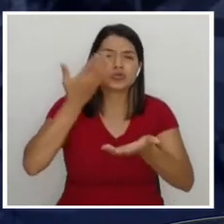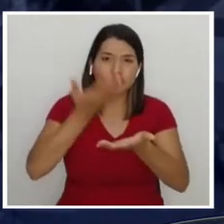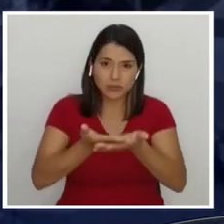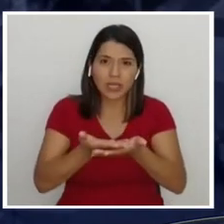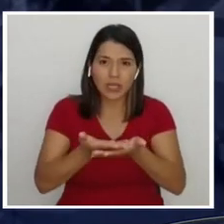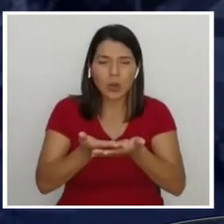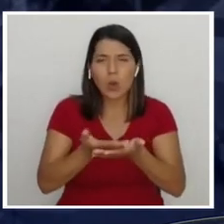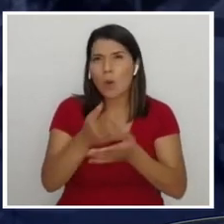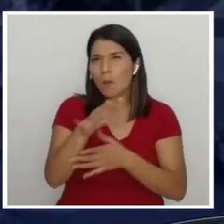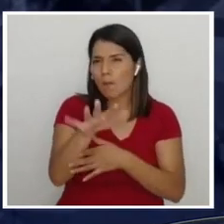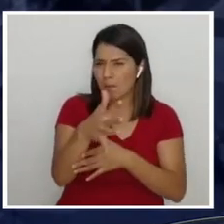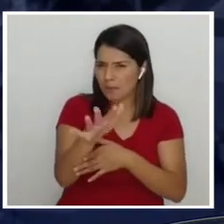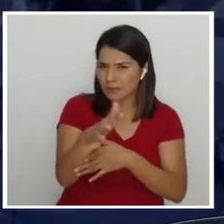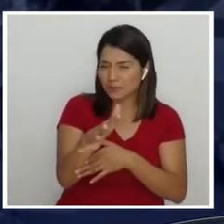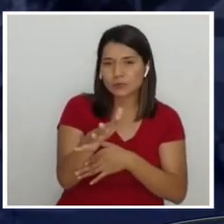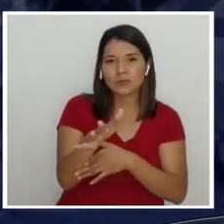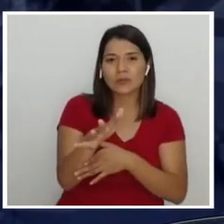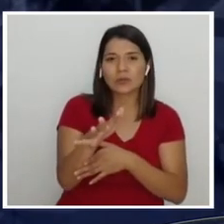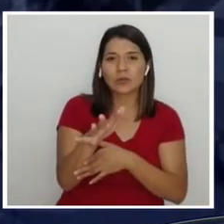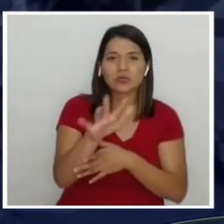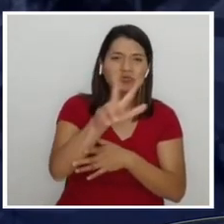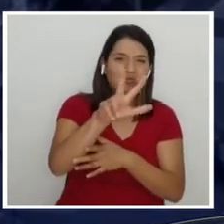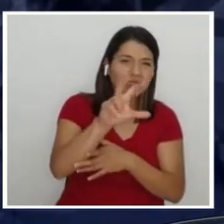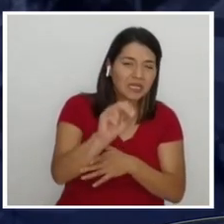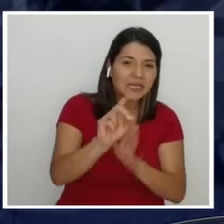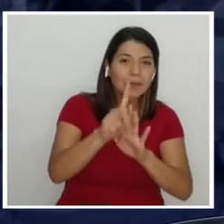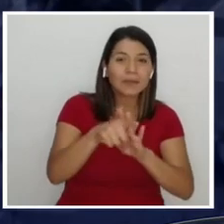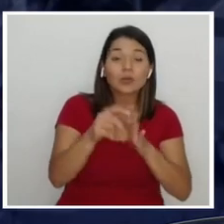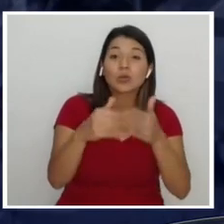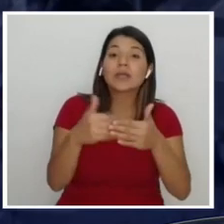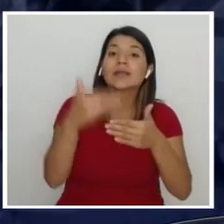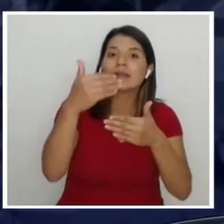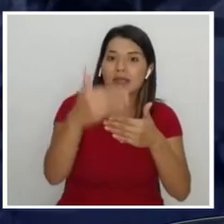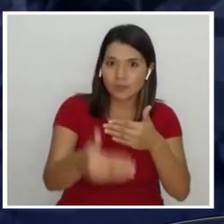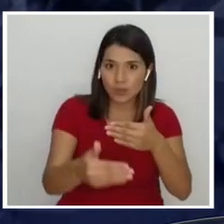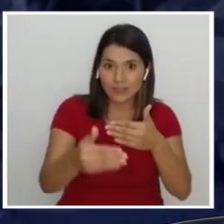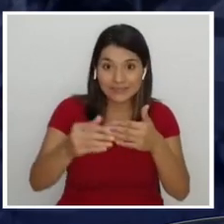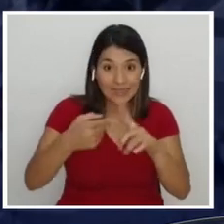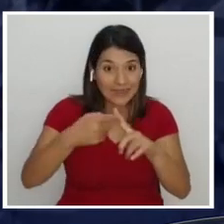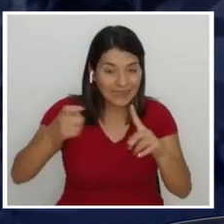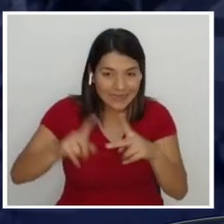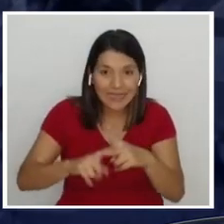aproximadamente unos 30 minutos después de que han empezado las primeras respuestas.